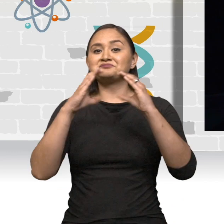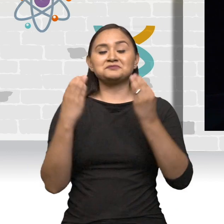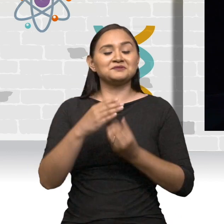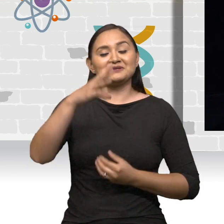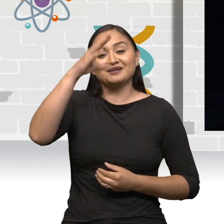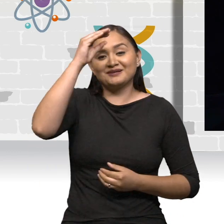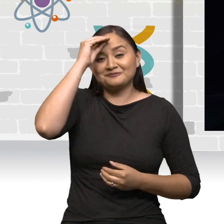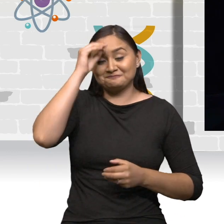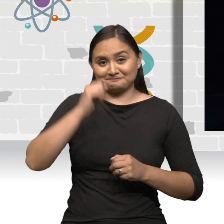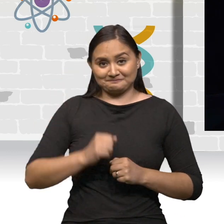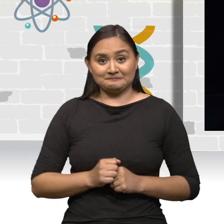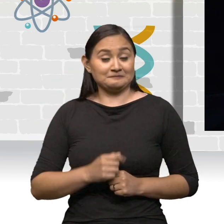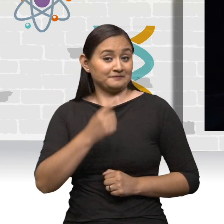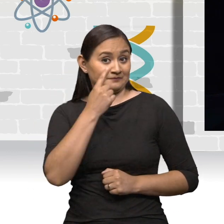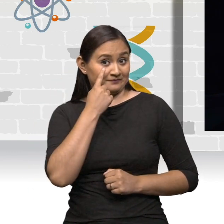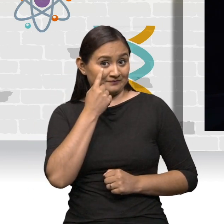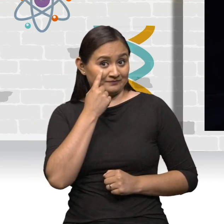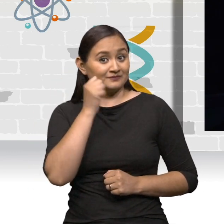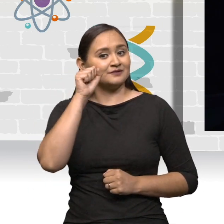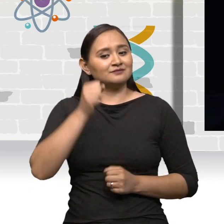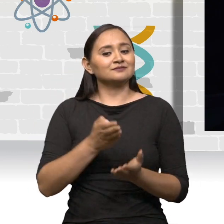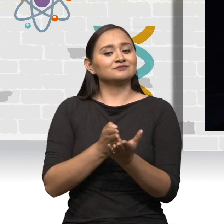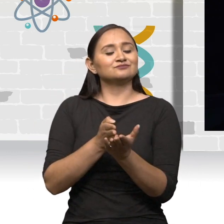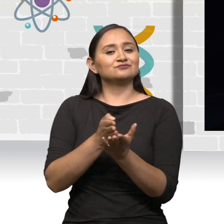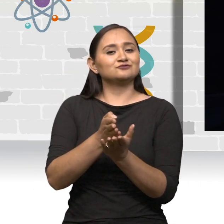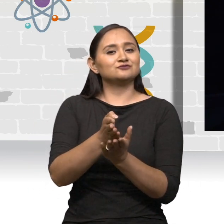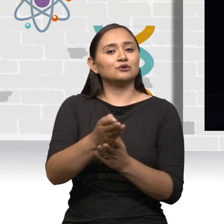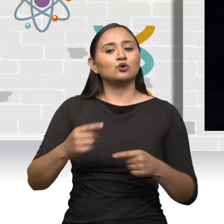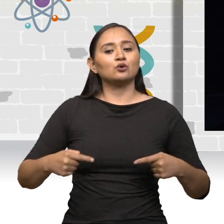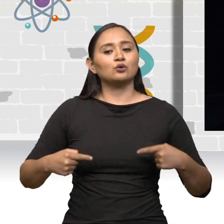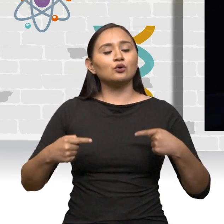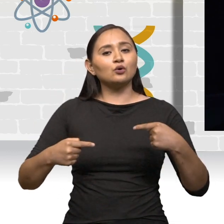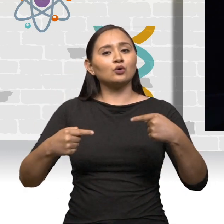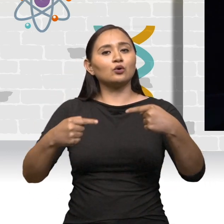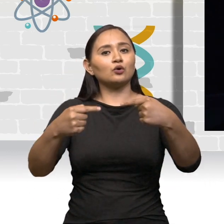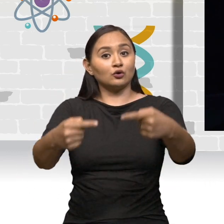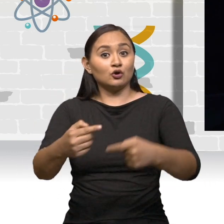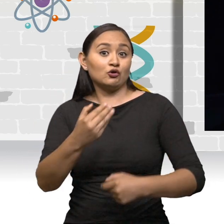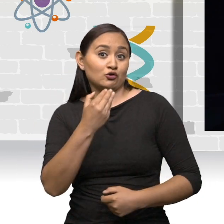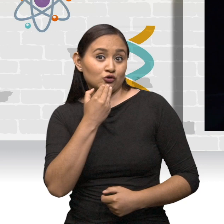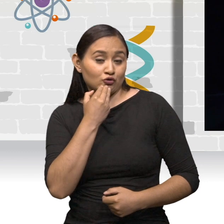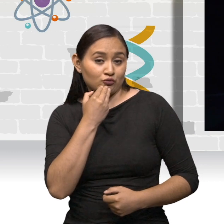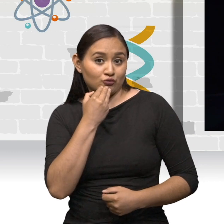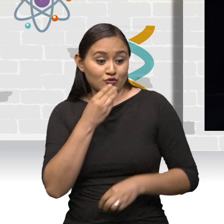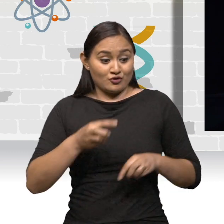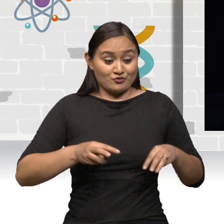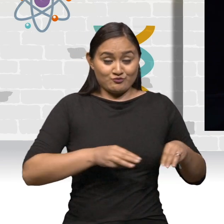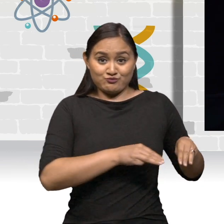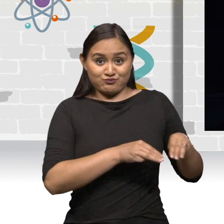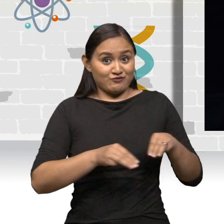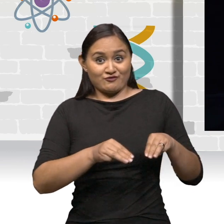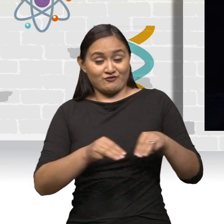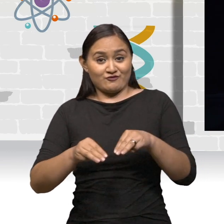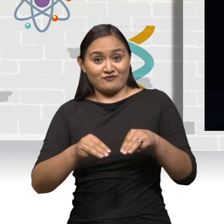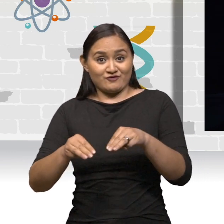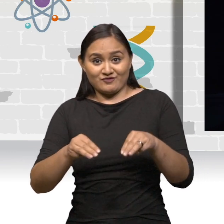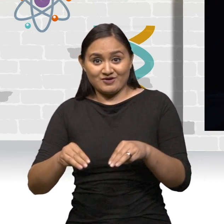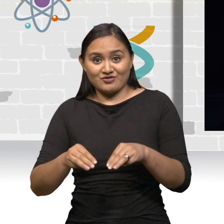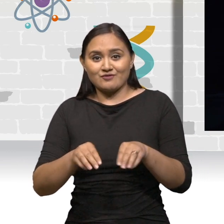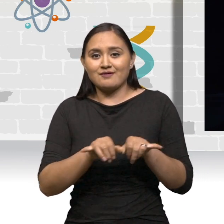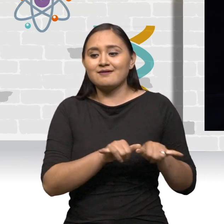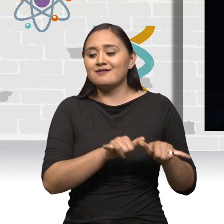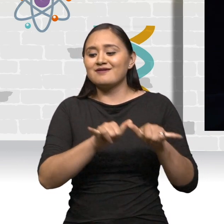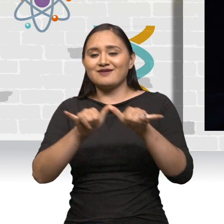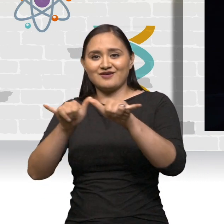En la clase de hoy hemos aprendido que existe un movimiento rectilíneo uniforme siempre y cuando el móvil tenga